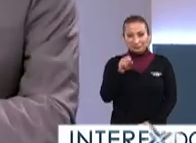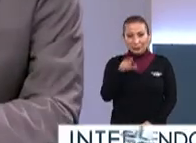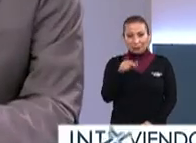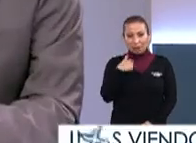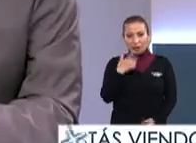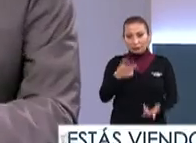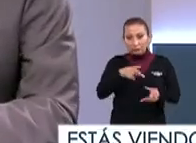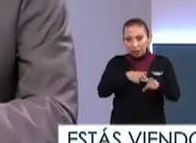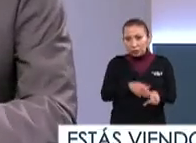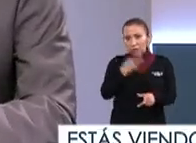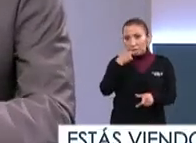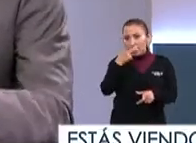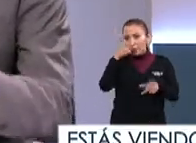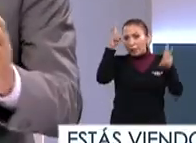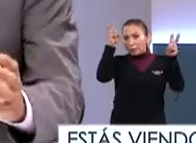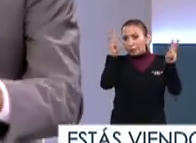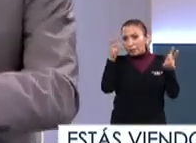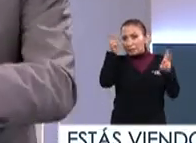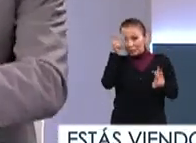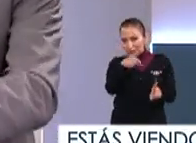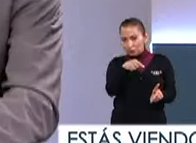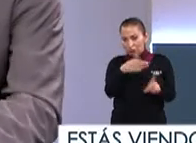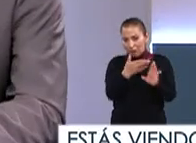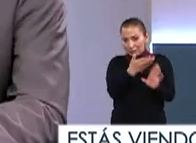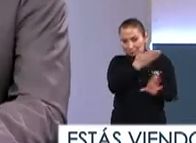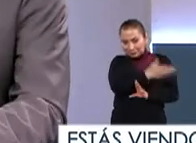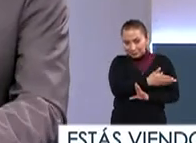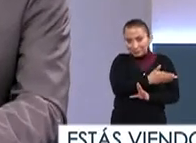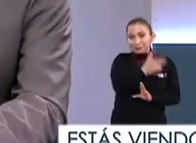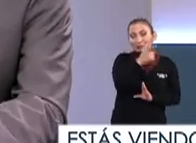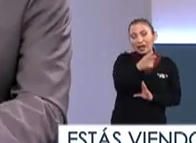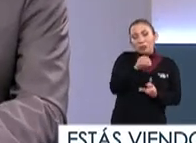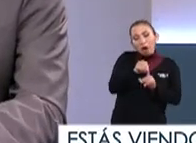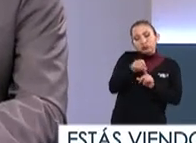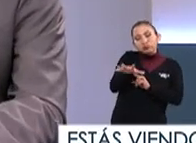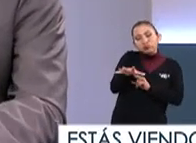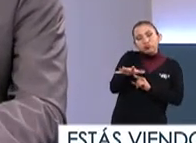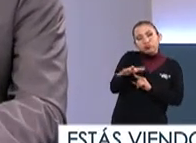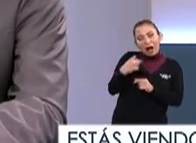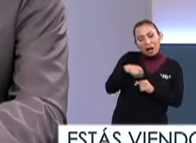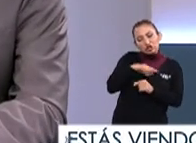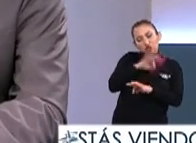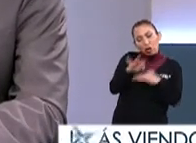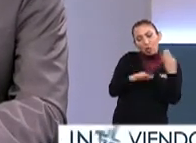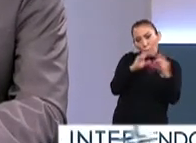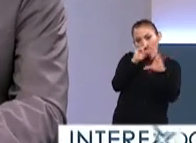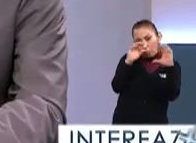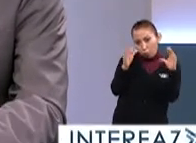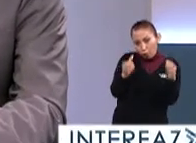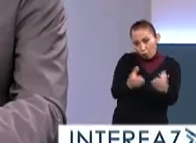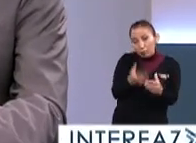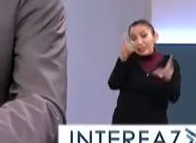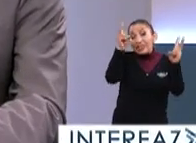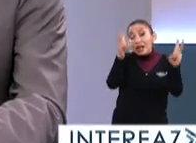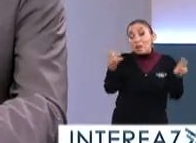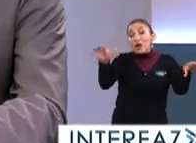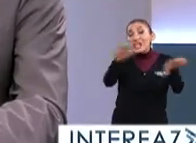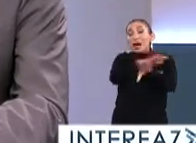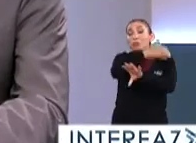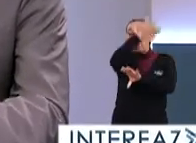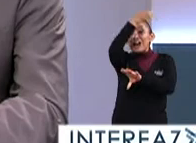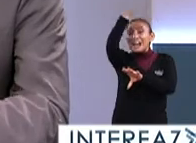Precisamente seguiremos hablando sobre este tema que está pues afectándonos directamente a todo el mundo, el tema del